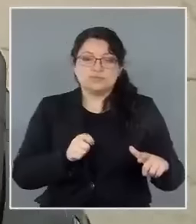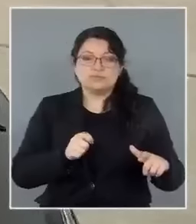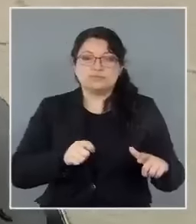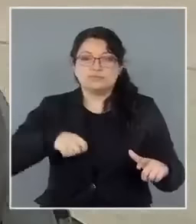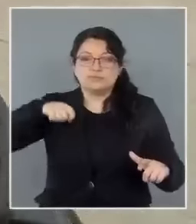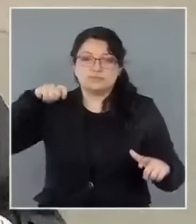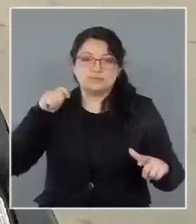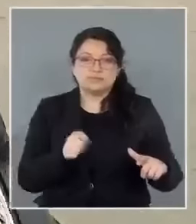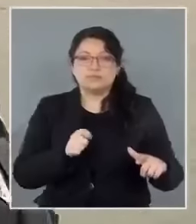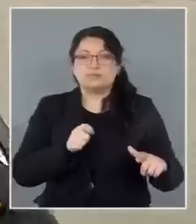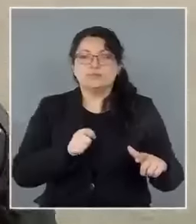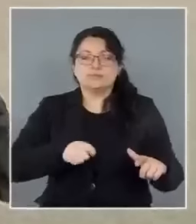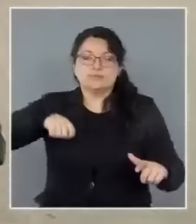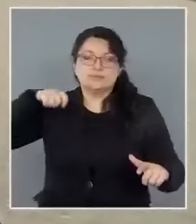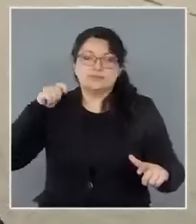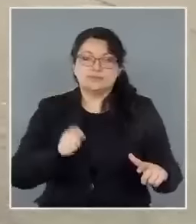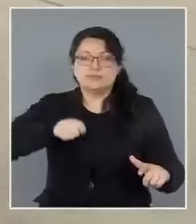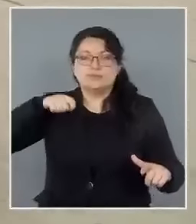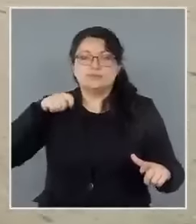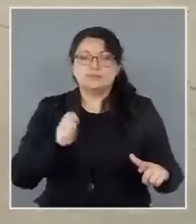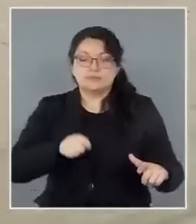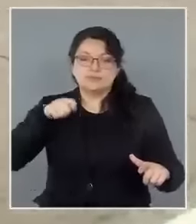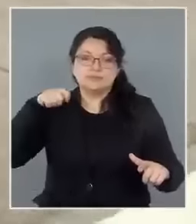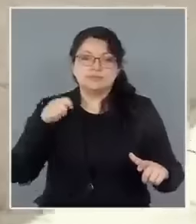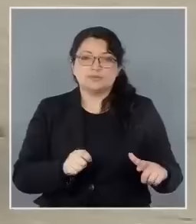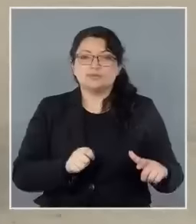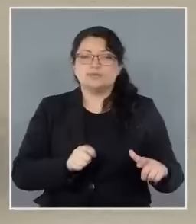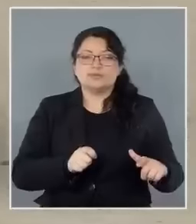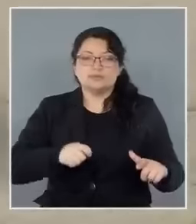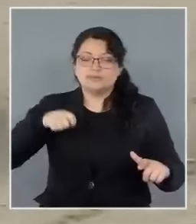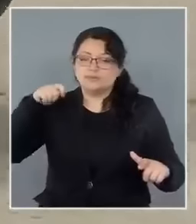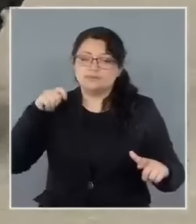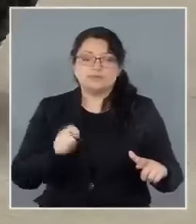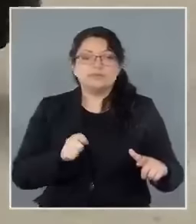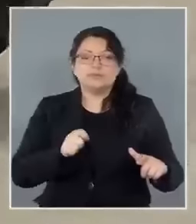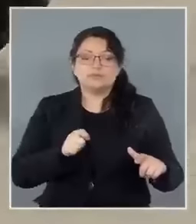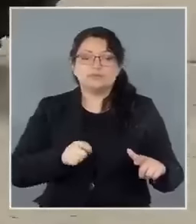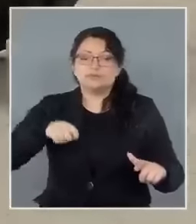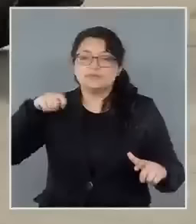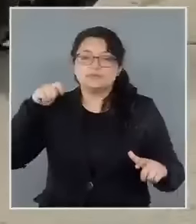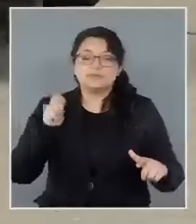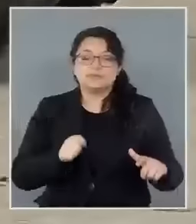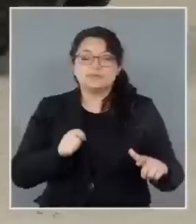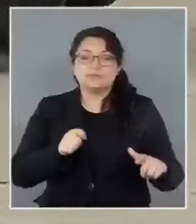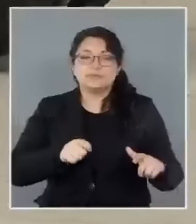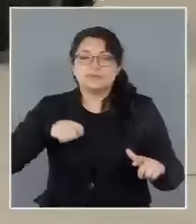We'll be right back.